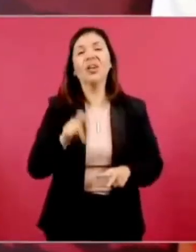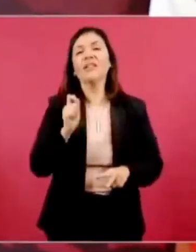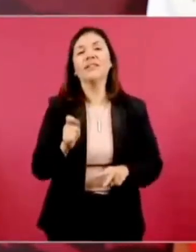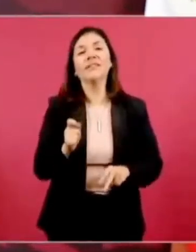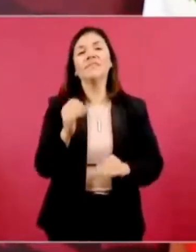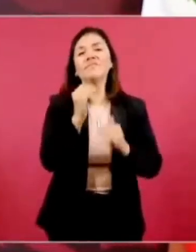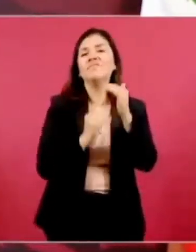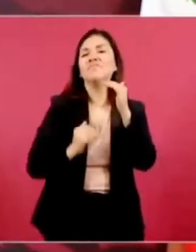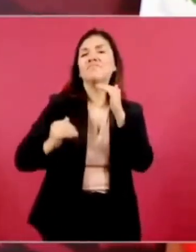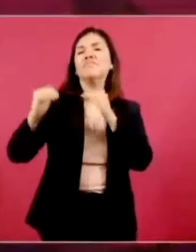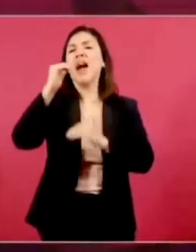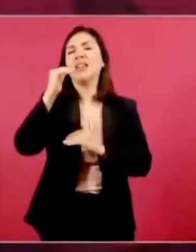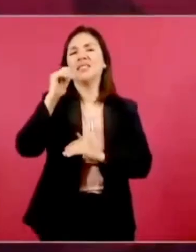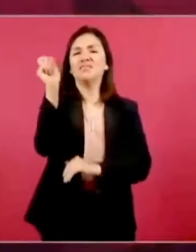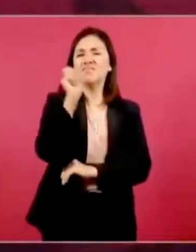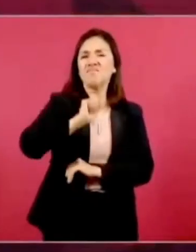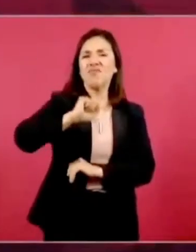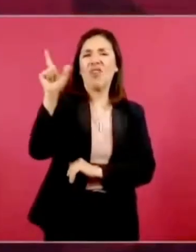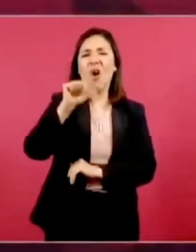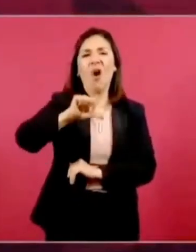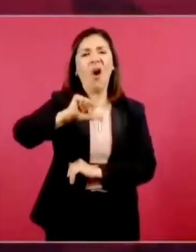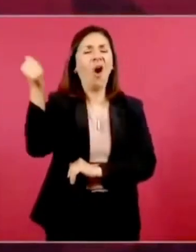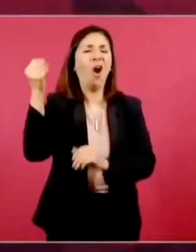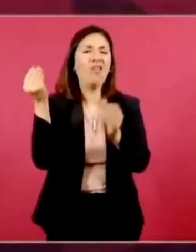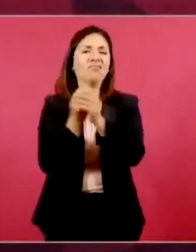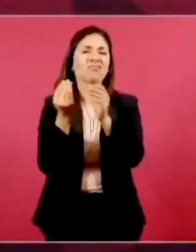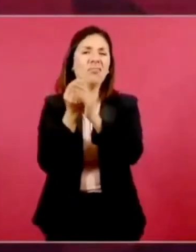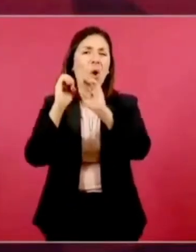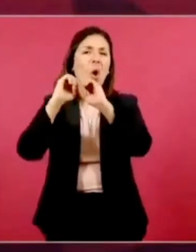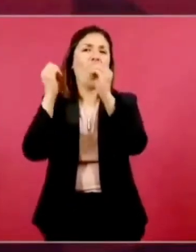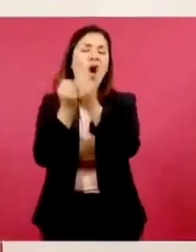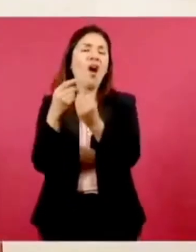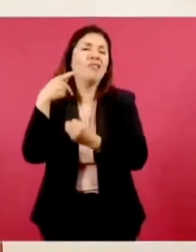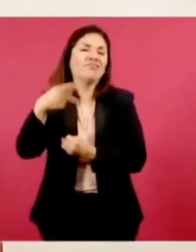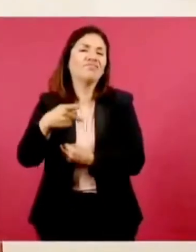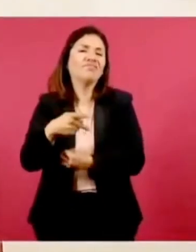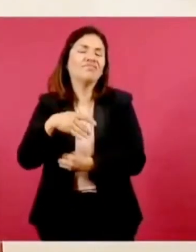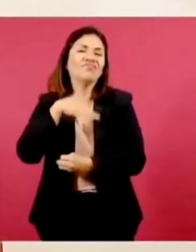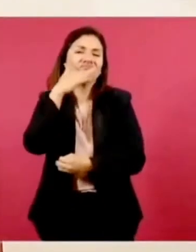de las grandes ligas del AMPA,